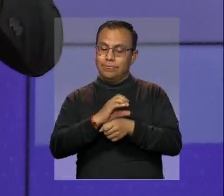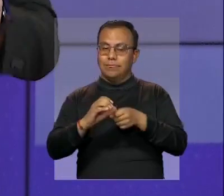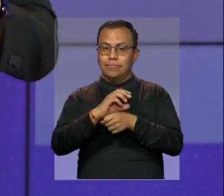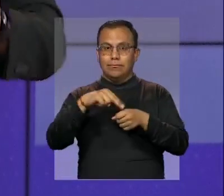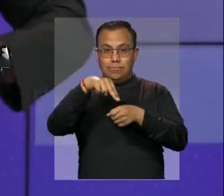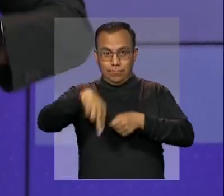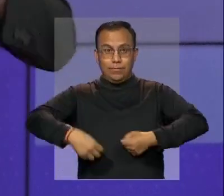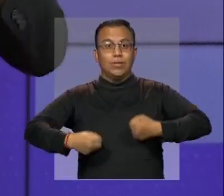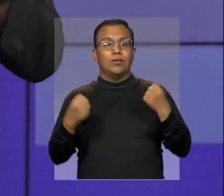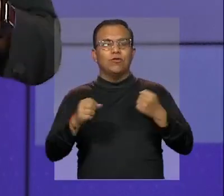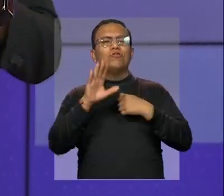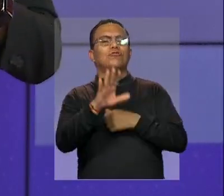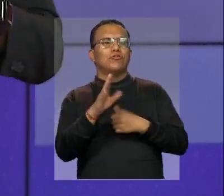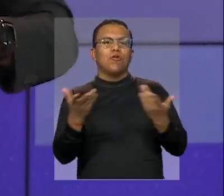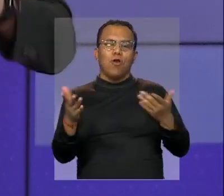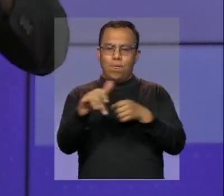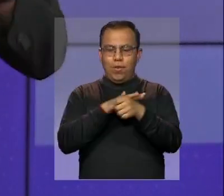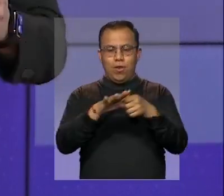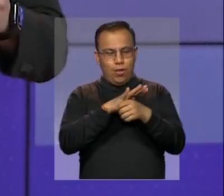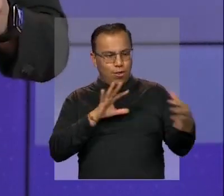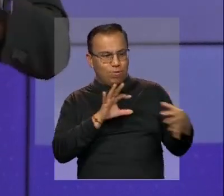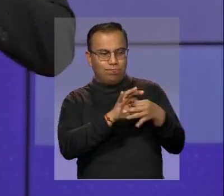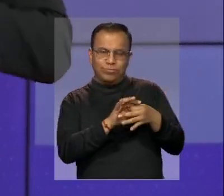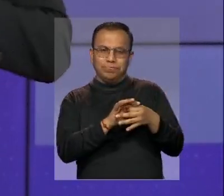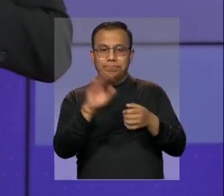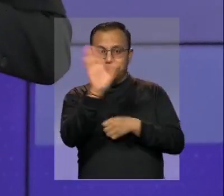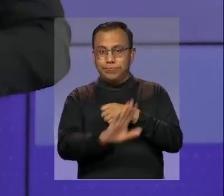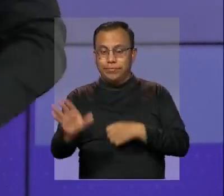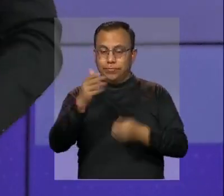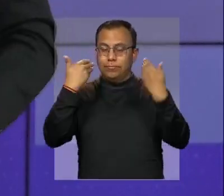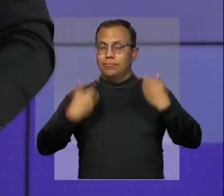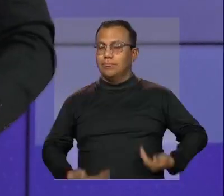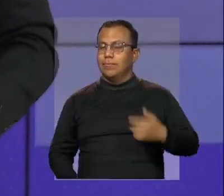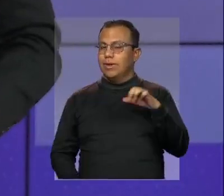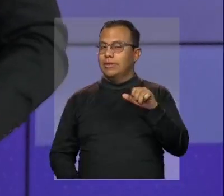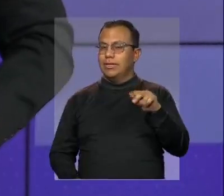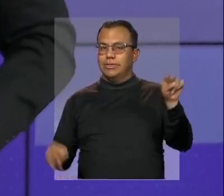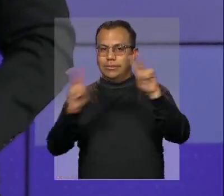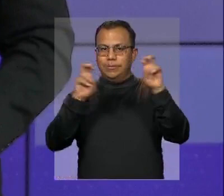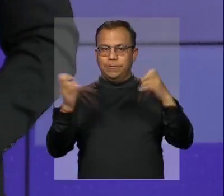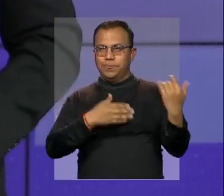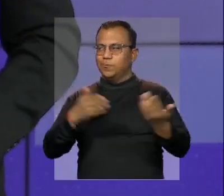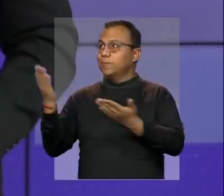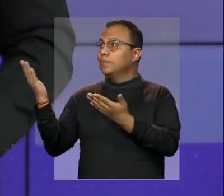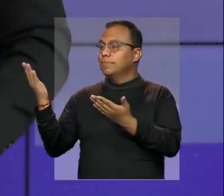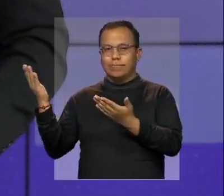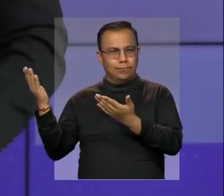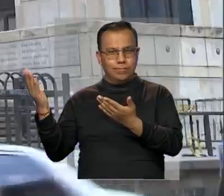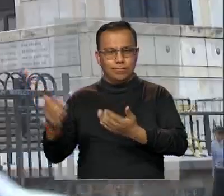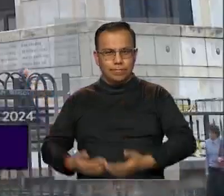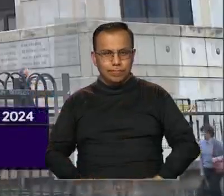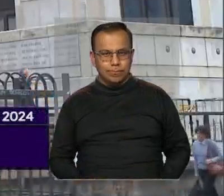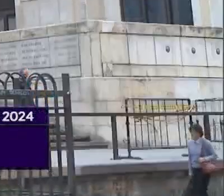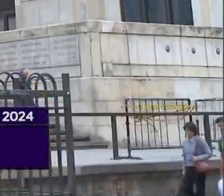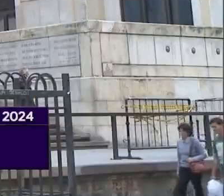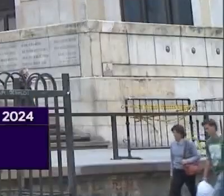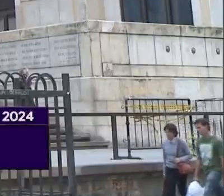sobre Bogotá, su región metropolitana y el país. Yo soy Cristian León y les presentamos nuestros titulares.